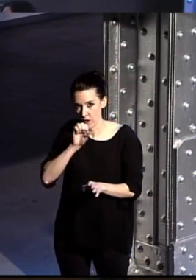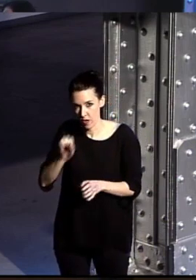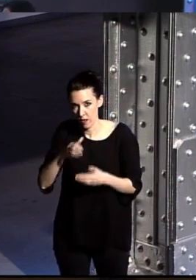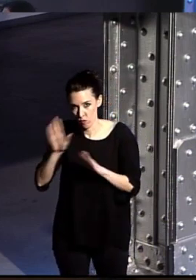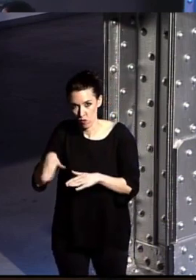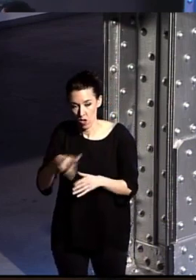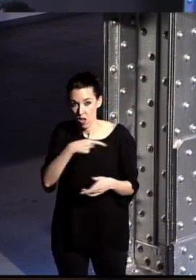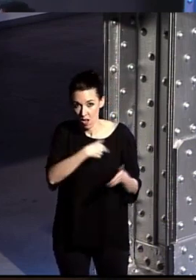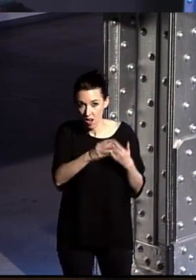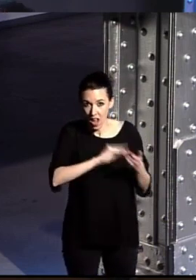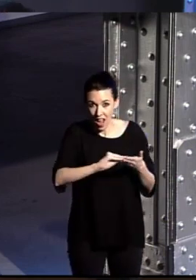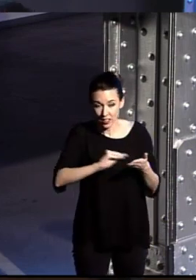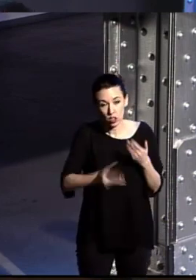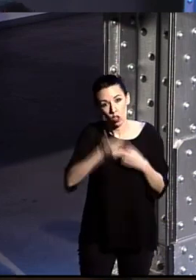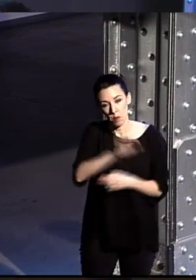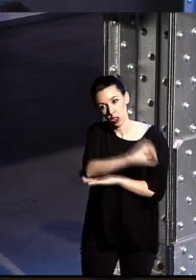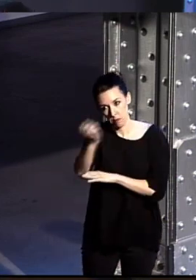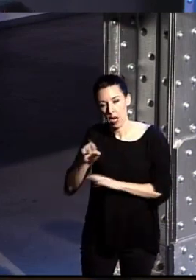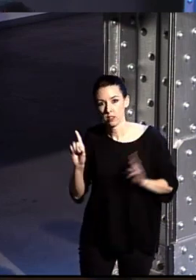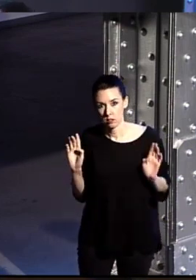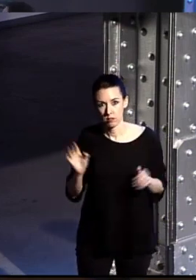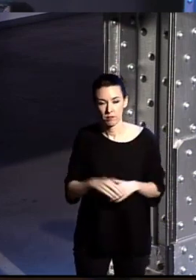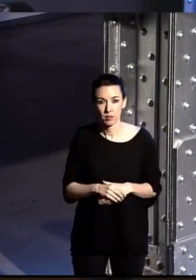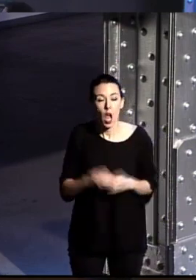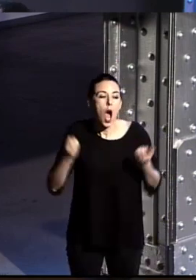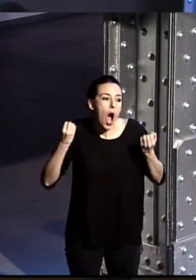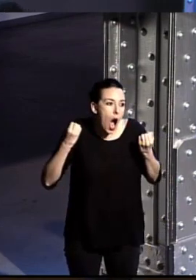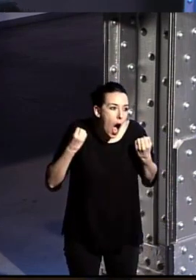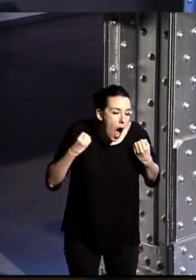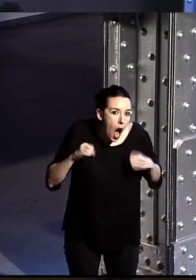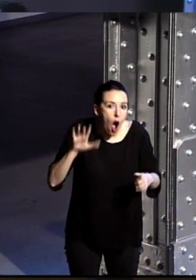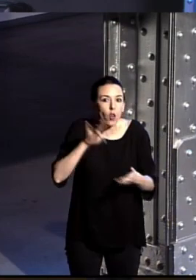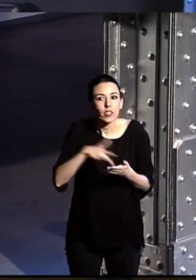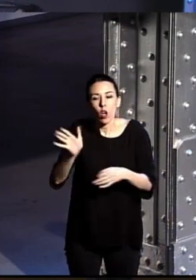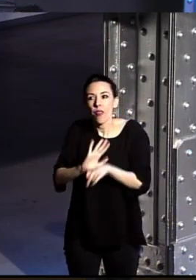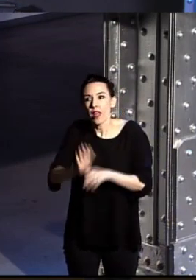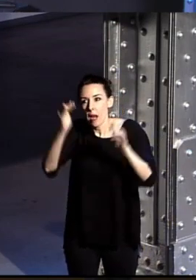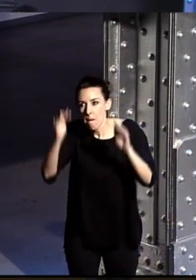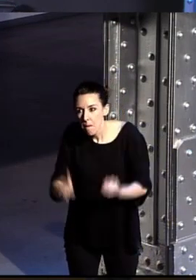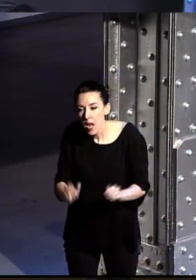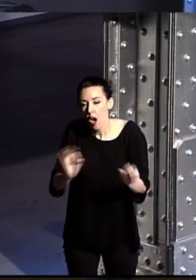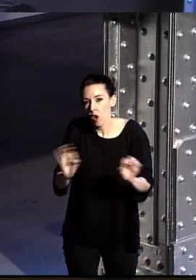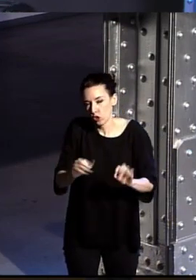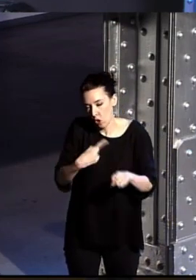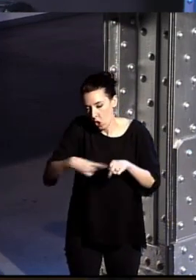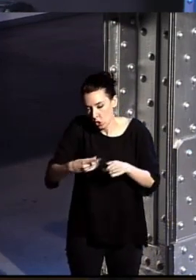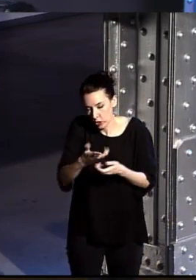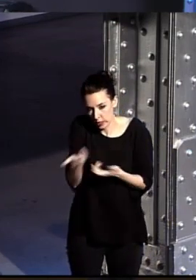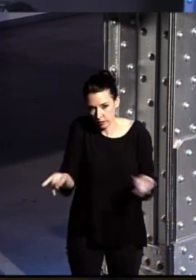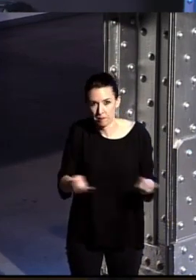un escritor mucho más importante que Verne. Aunque le hayan llevado menos al cine, aunque, en fin, esas